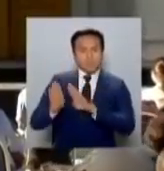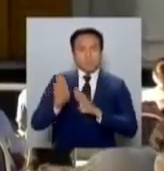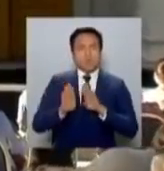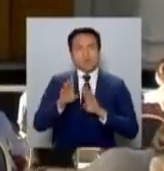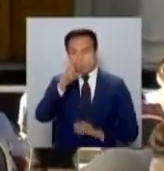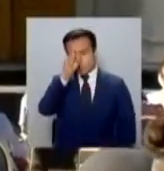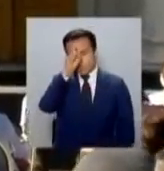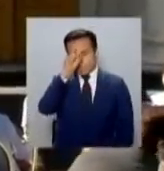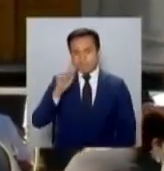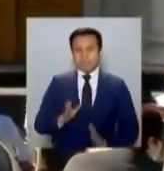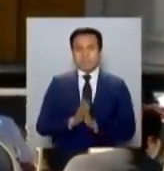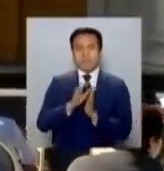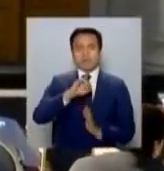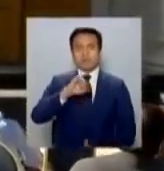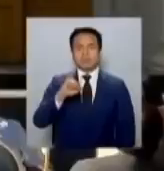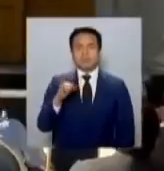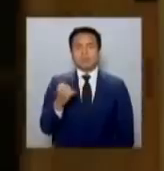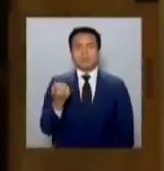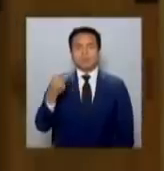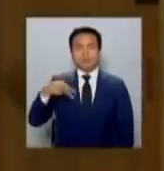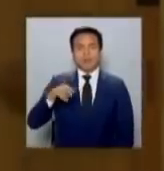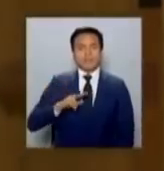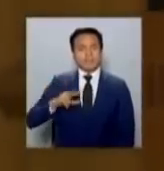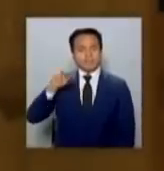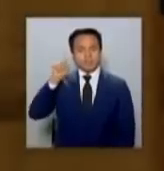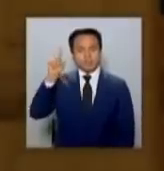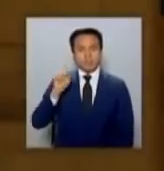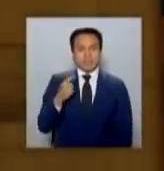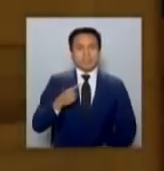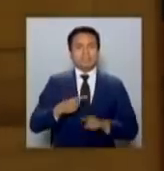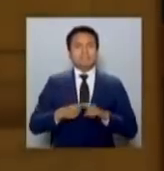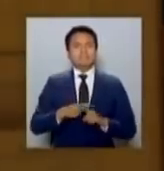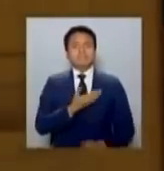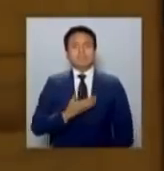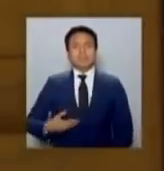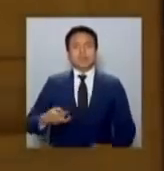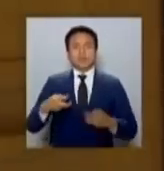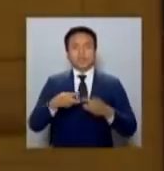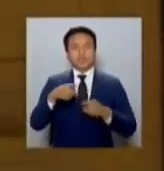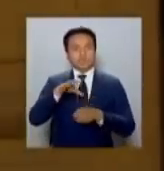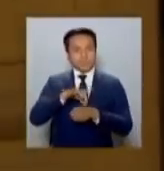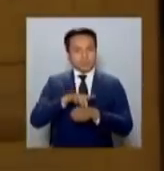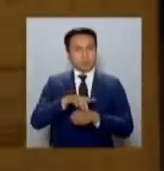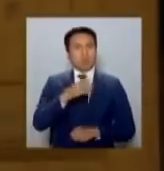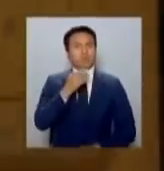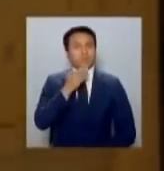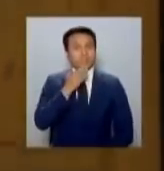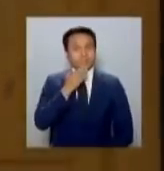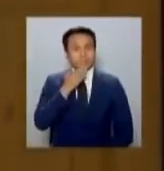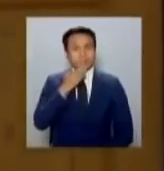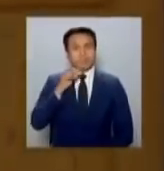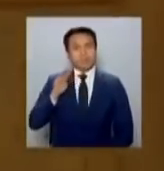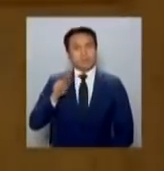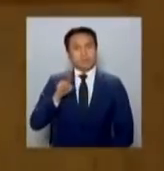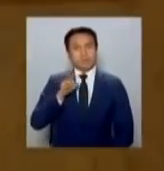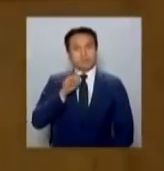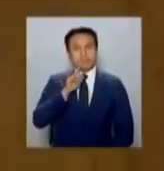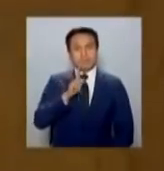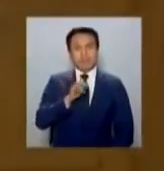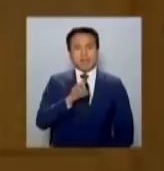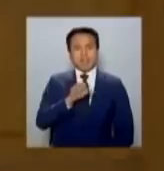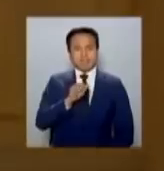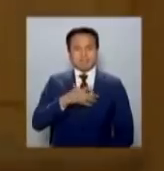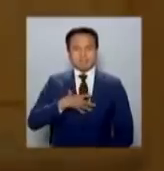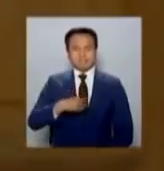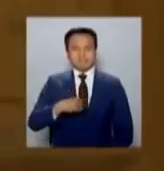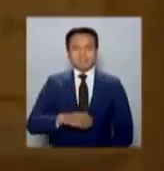han asumido, pero mientras fueron en la oposición nunca hicieron un llamado a los manifestantes para que tuvieran empatía con quienes viven ahí. Eso hay que decirlo también. O sea, uno podría decir que hay una